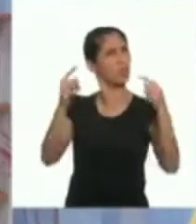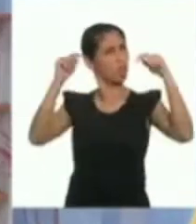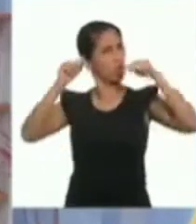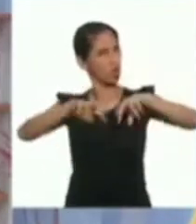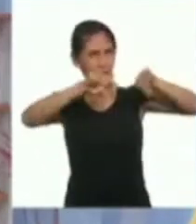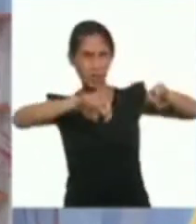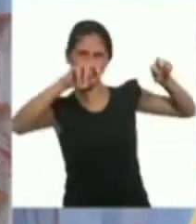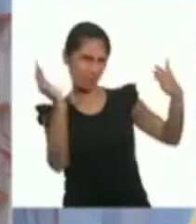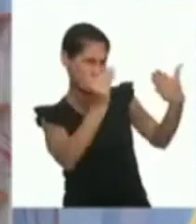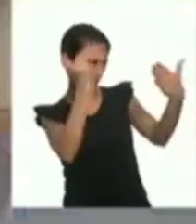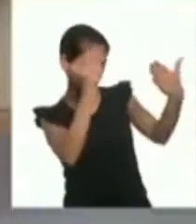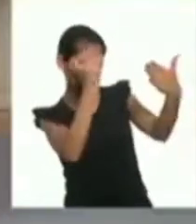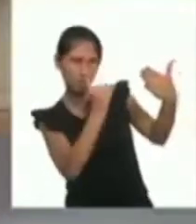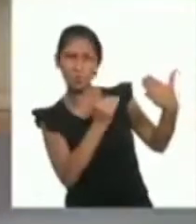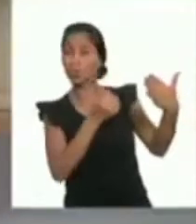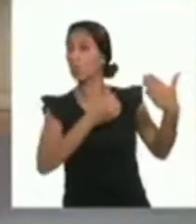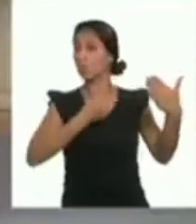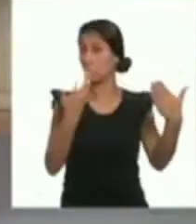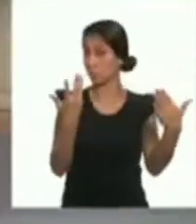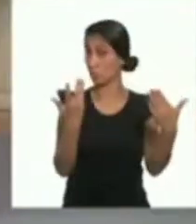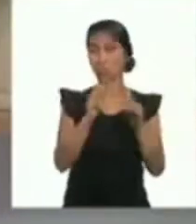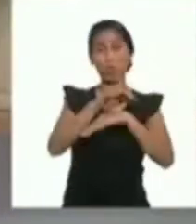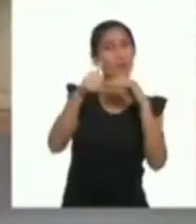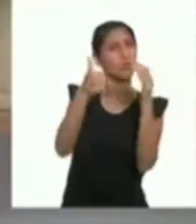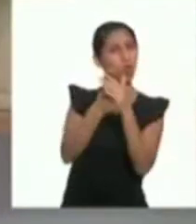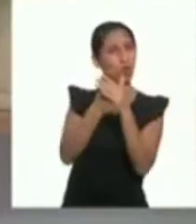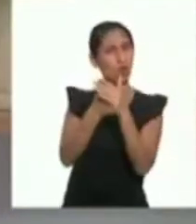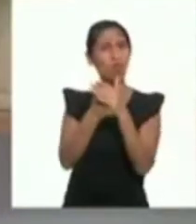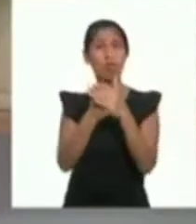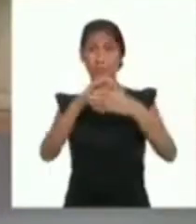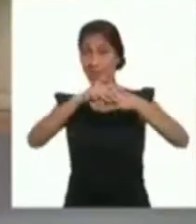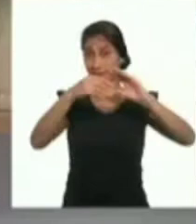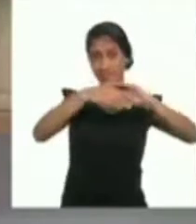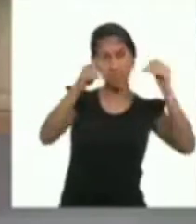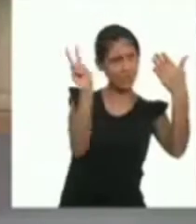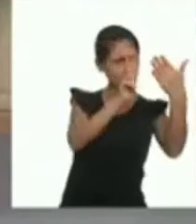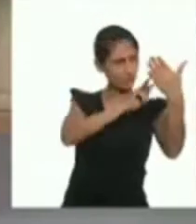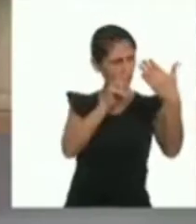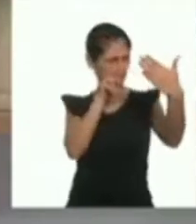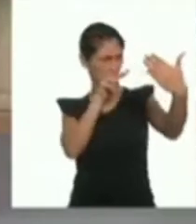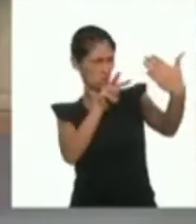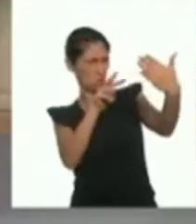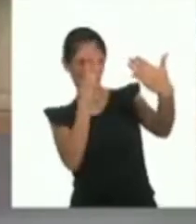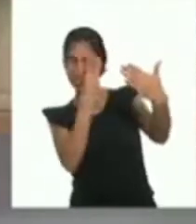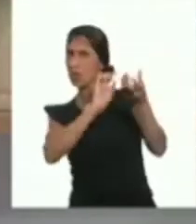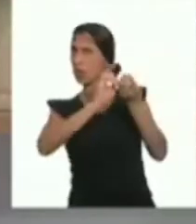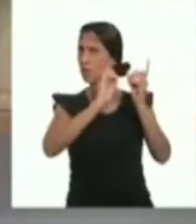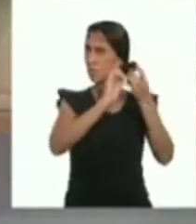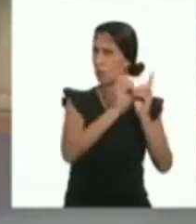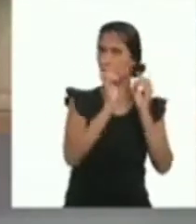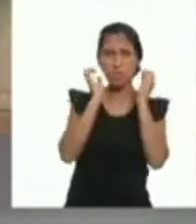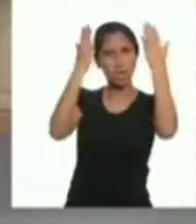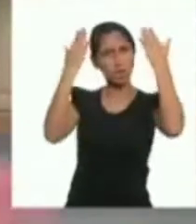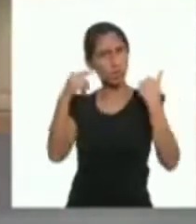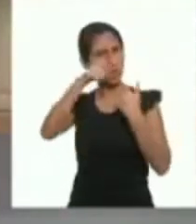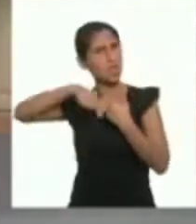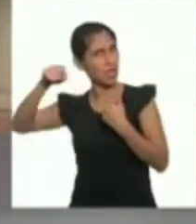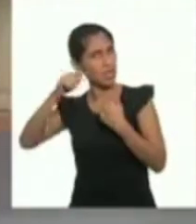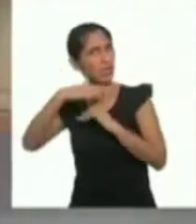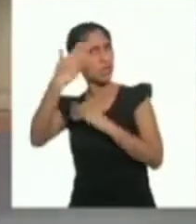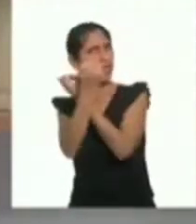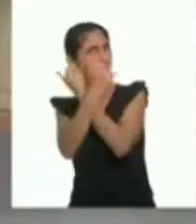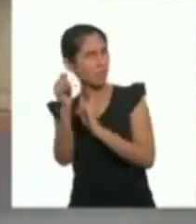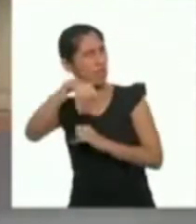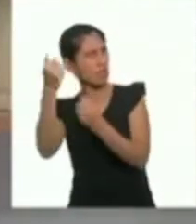Porque hoy investigaremos cómo podemos representar a través de la narrativa visual los cambios en la participación de las mujeres después